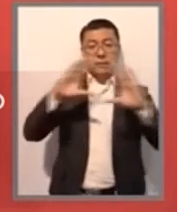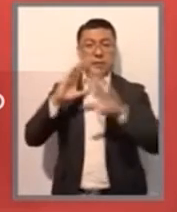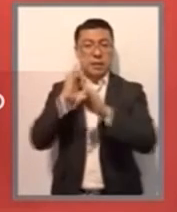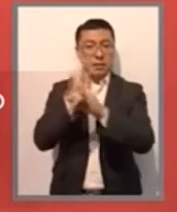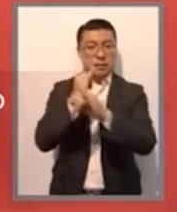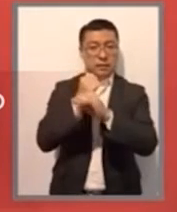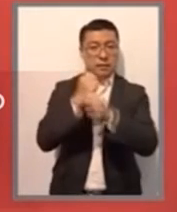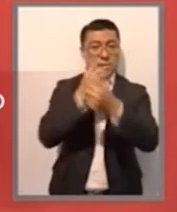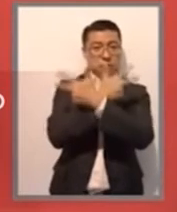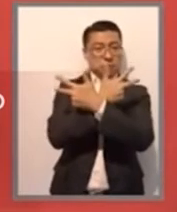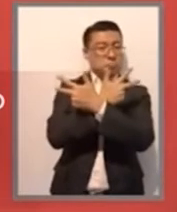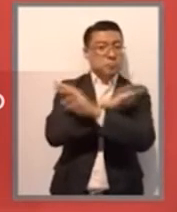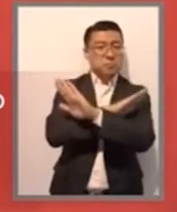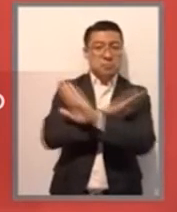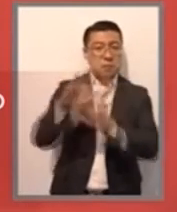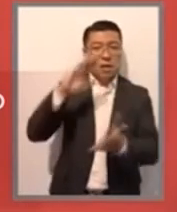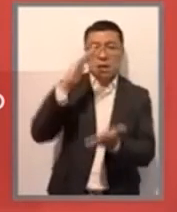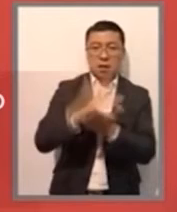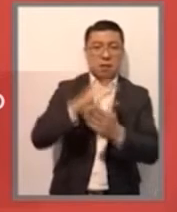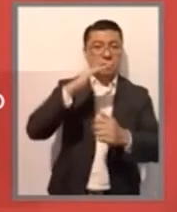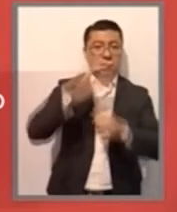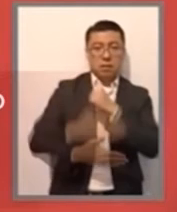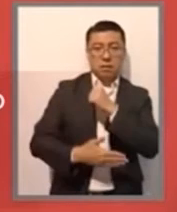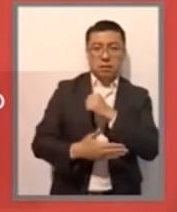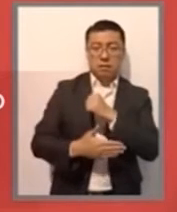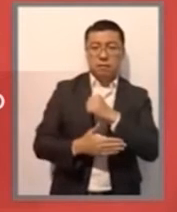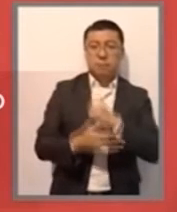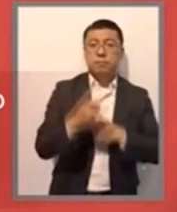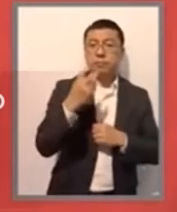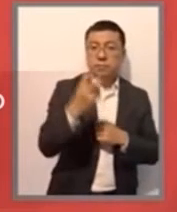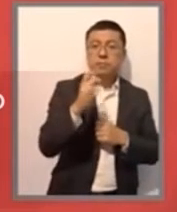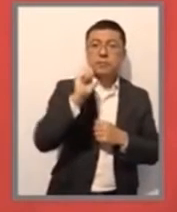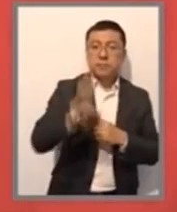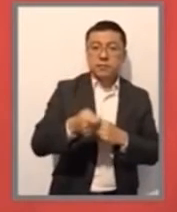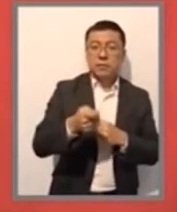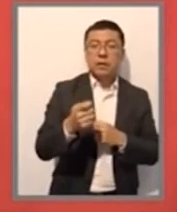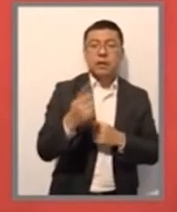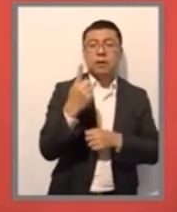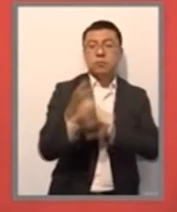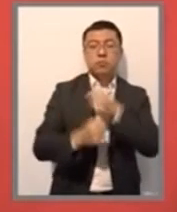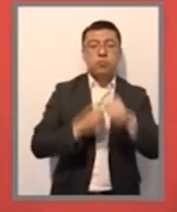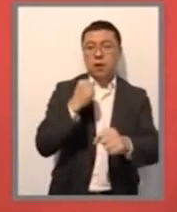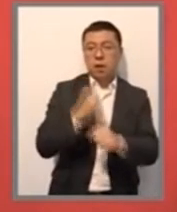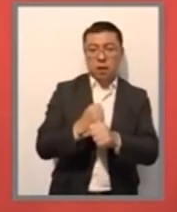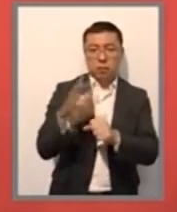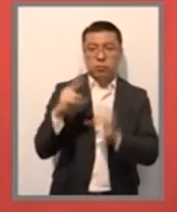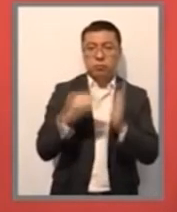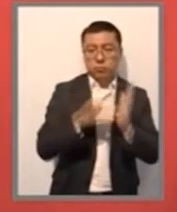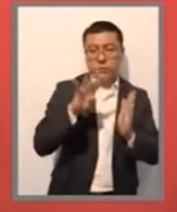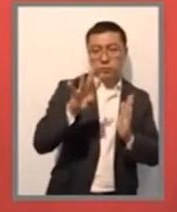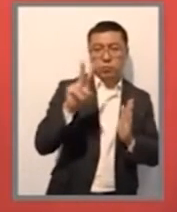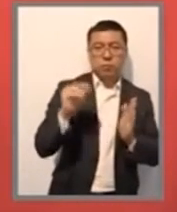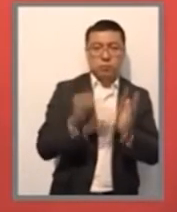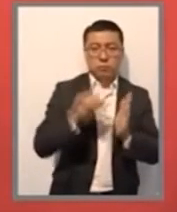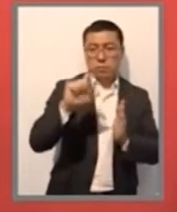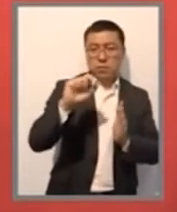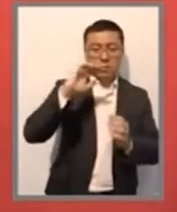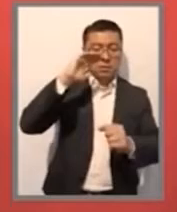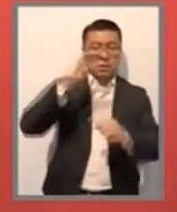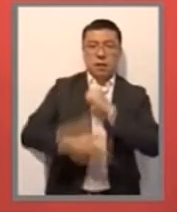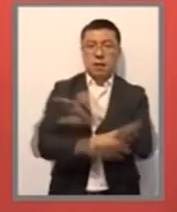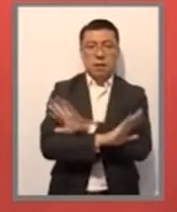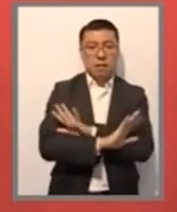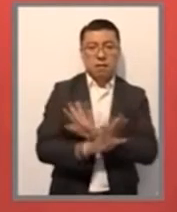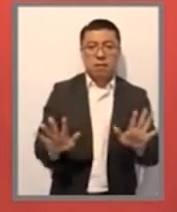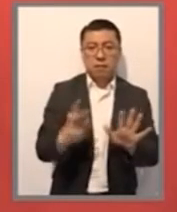actividades educativas. Propiamente ahí se concluye el ciclo escolar y comenzamos o nos encaminamos a los procesos